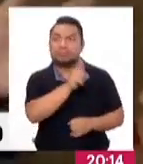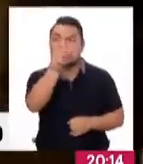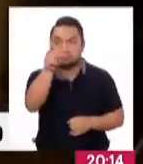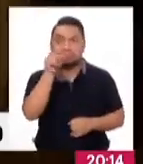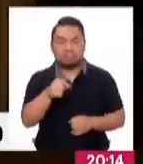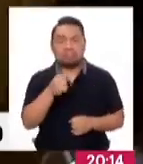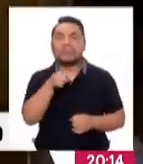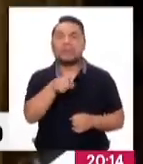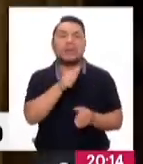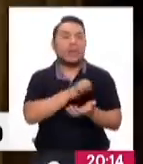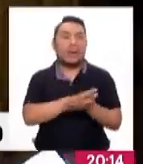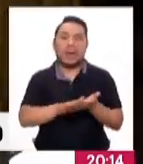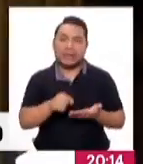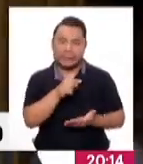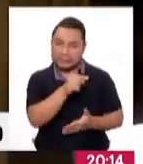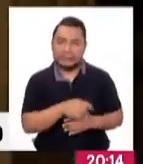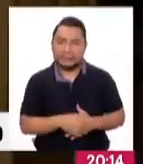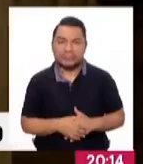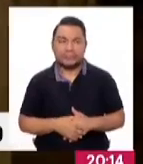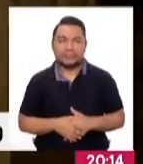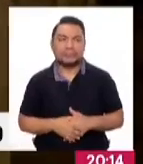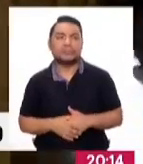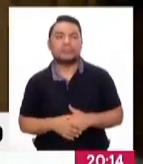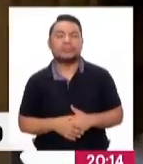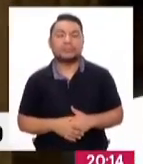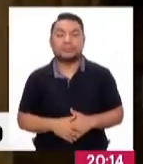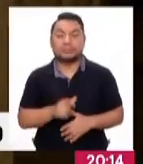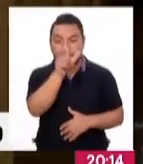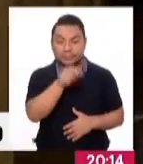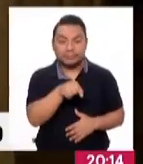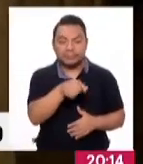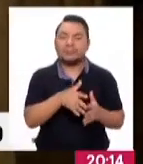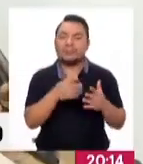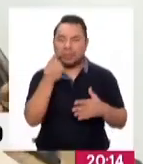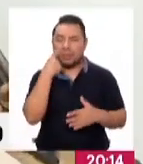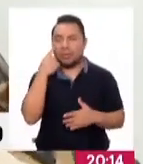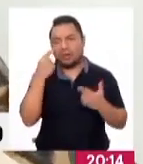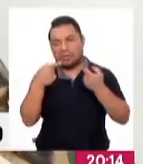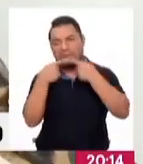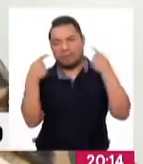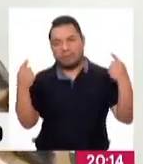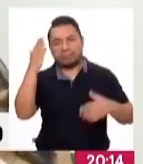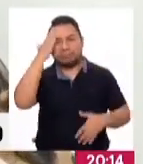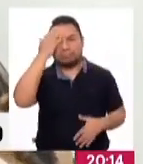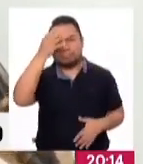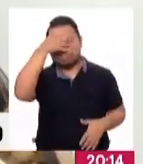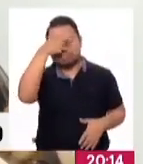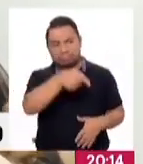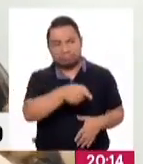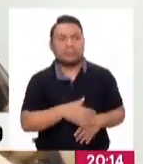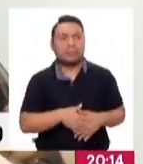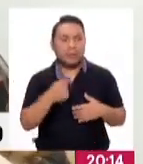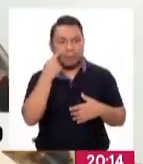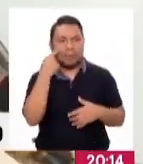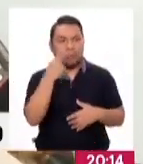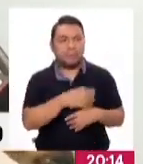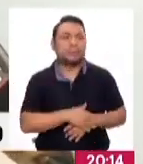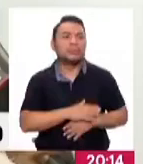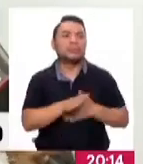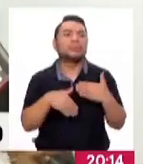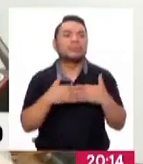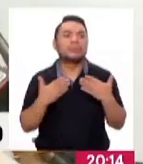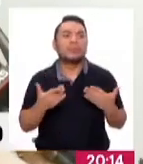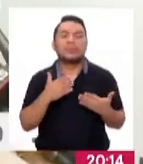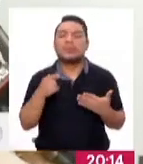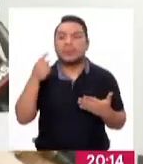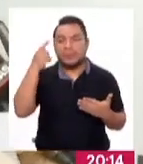ad honorem. Y es un apoyo importante, el doctor Borea es una persona reconocida, es una persona reconocida, sí, él lo ha manifestado en